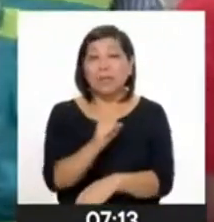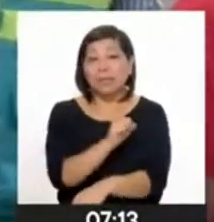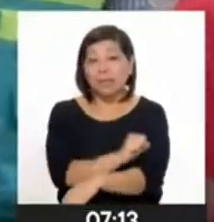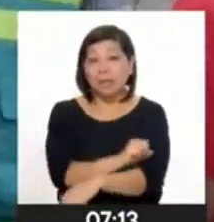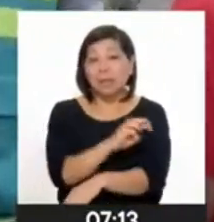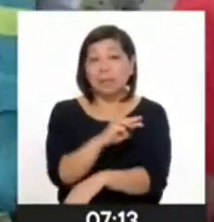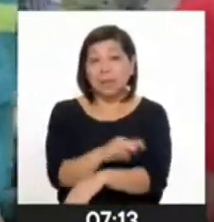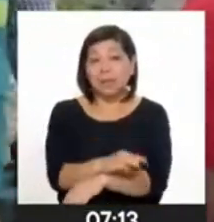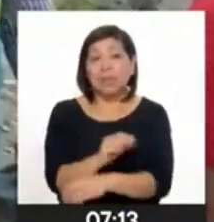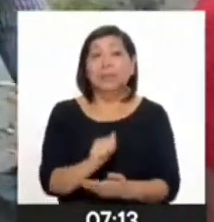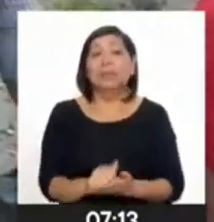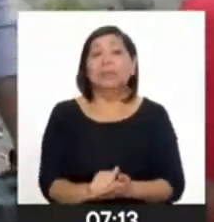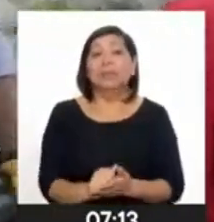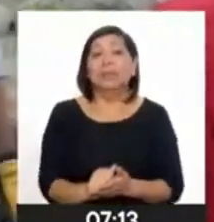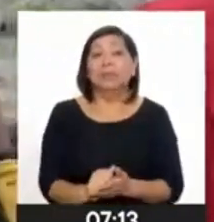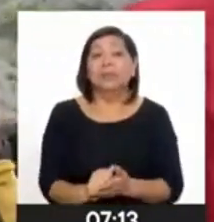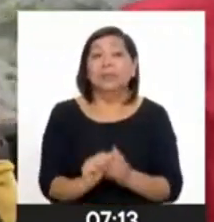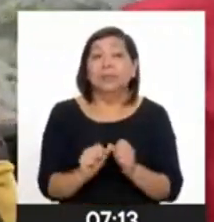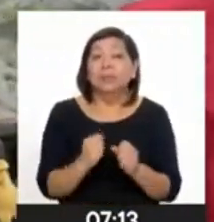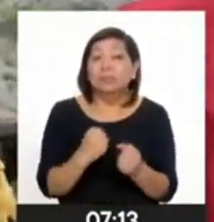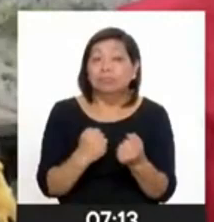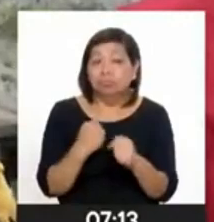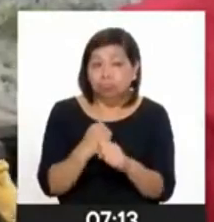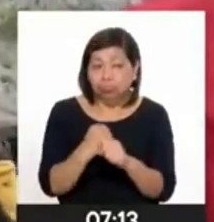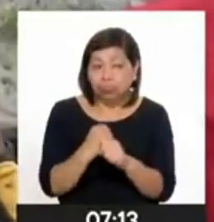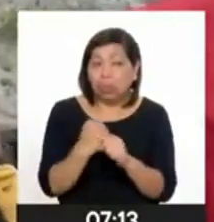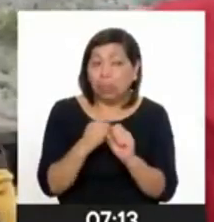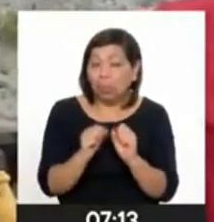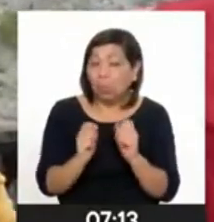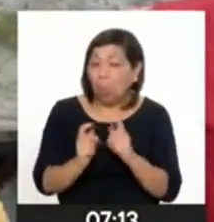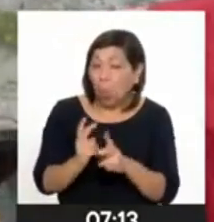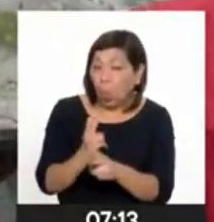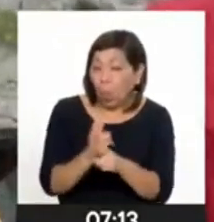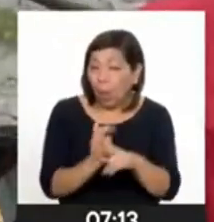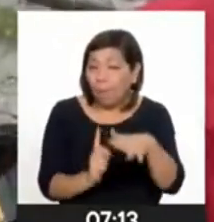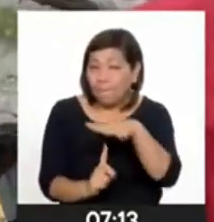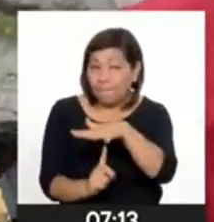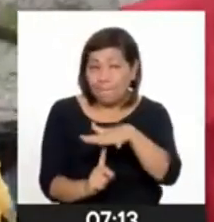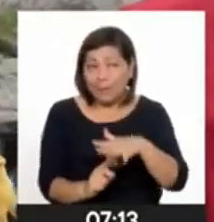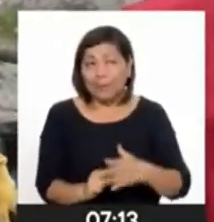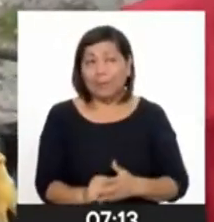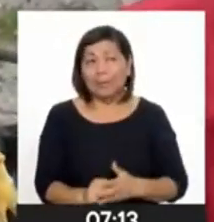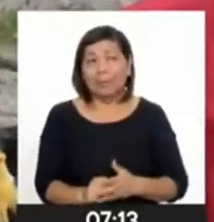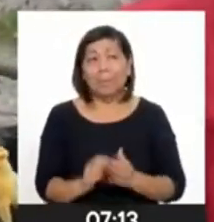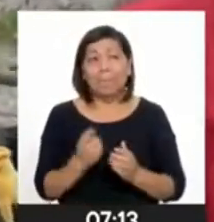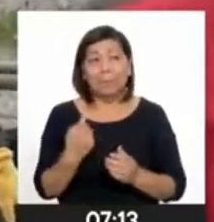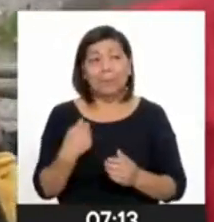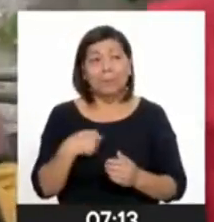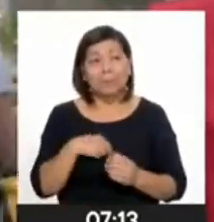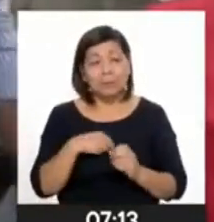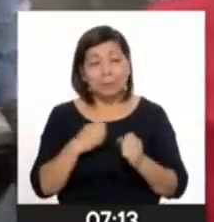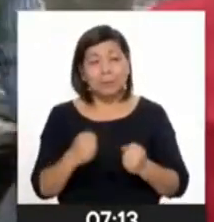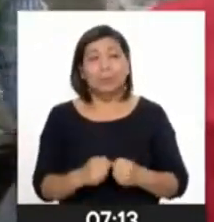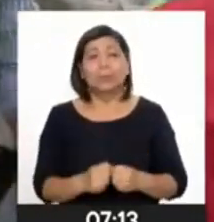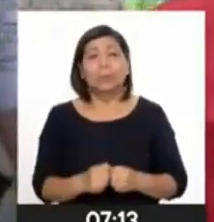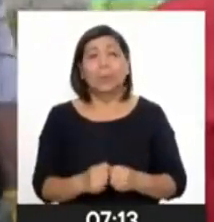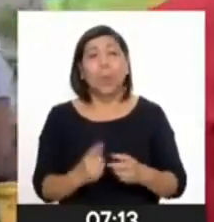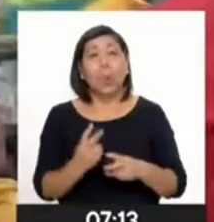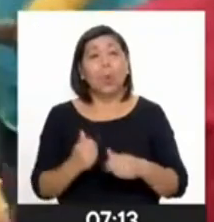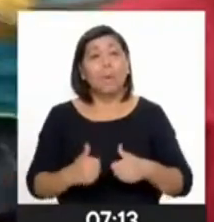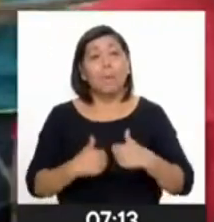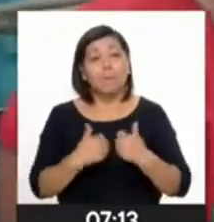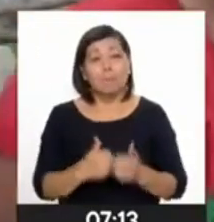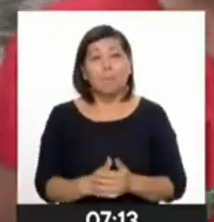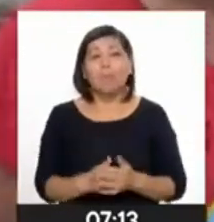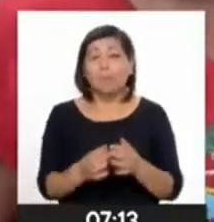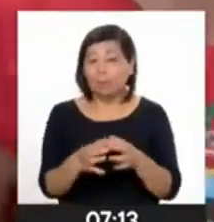es tan importante, y en la que tenemos que trabajar todos y juntos para conservar y proteger lo que es para nosotros nuestro medio de vida, ¿no?